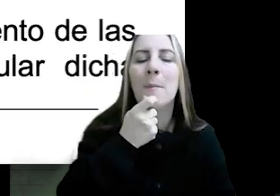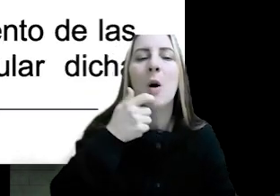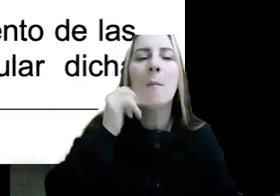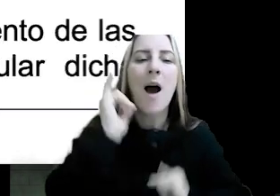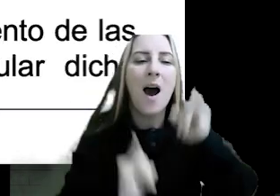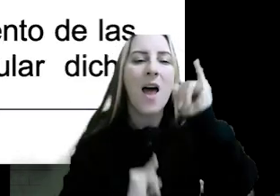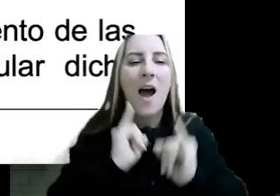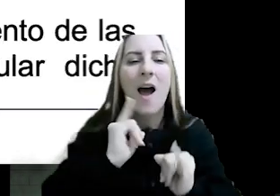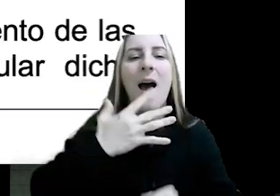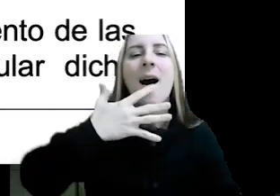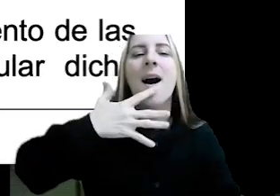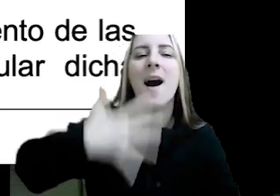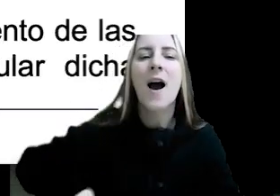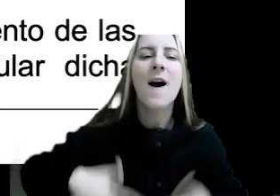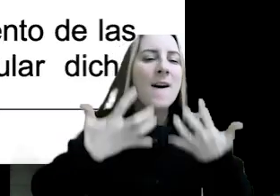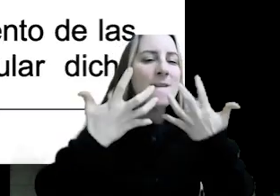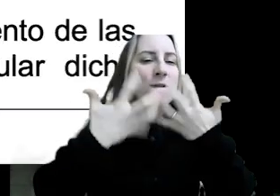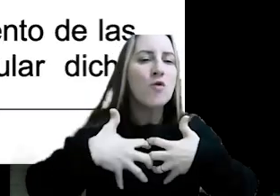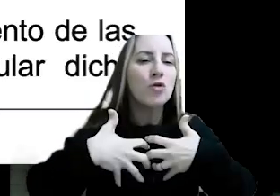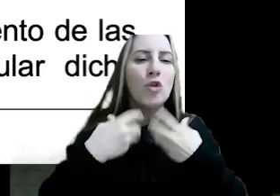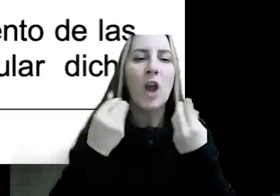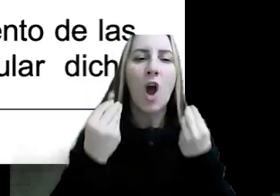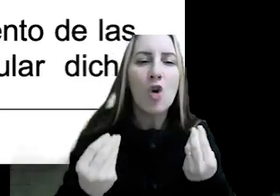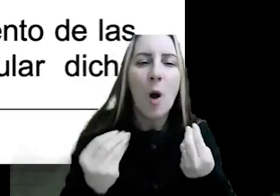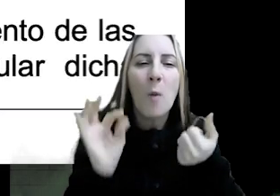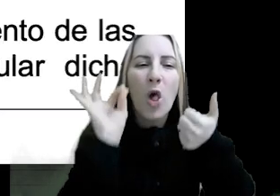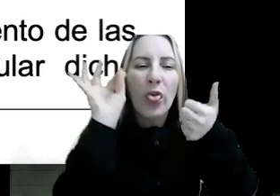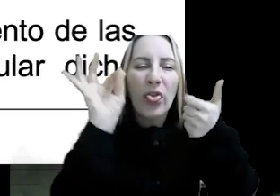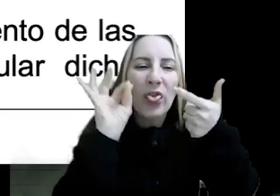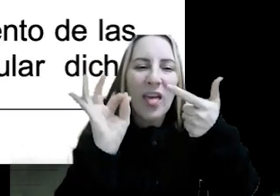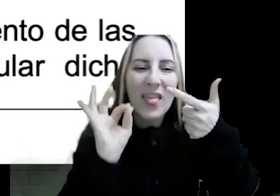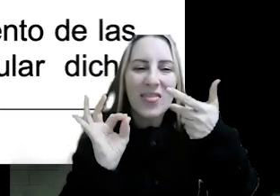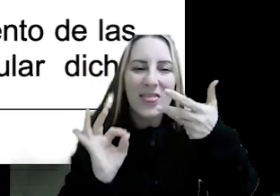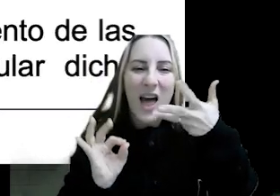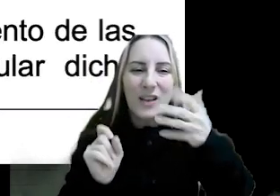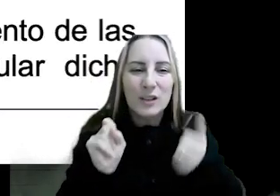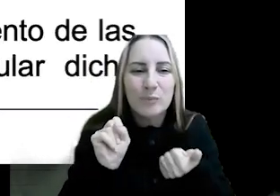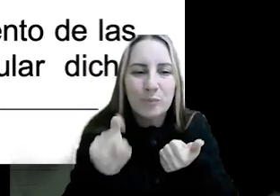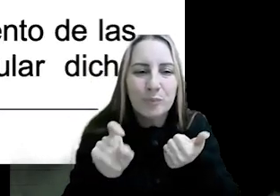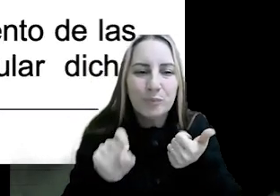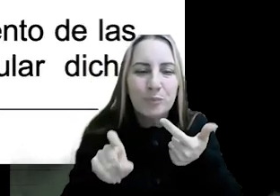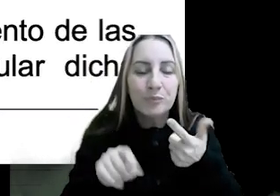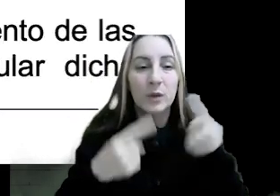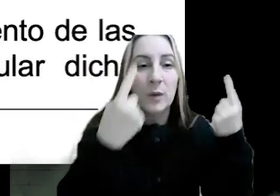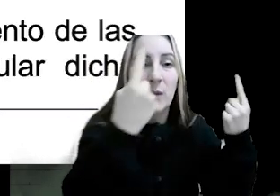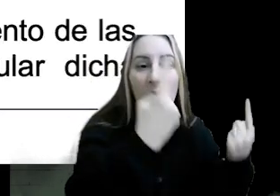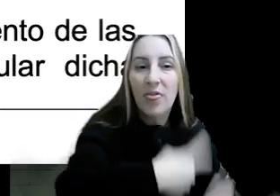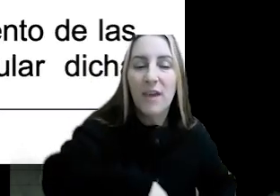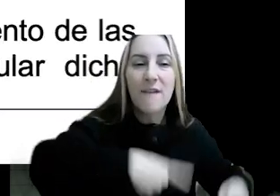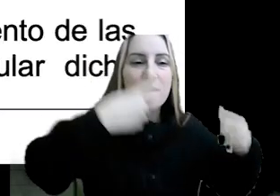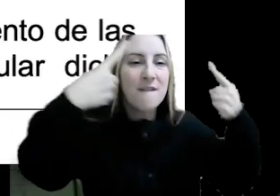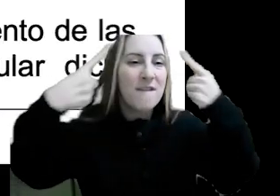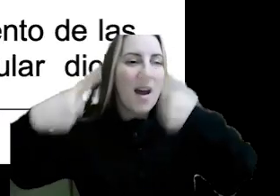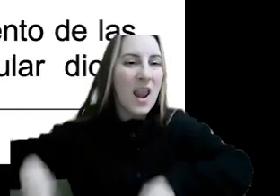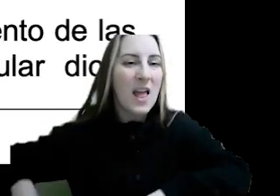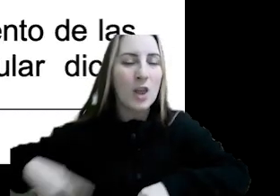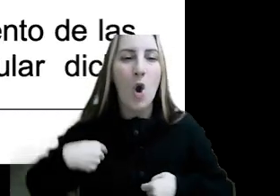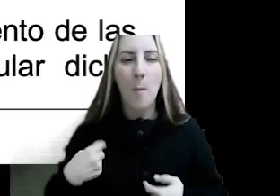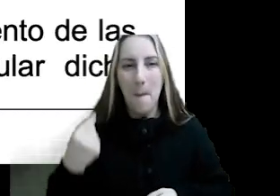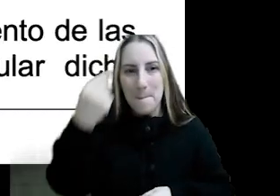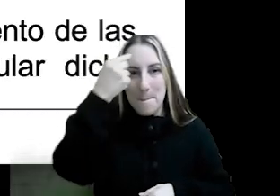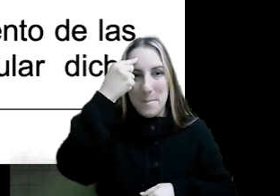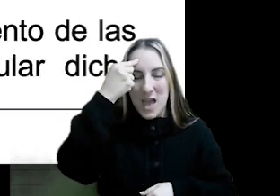cómo funciona esto y las aristas que tiene, ¿no? Porque es muy diferente cómo van pensando y cómo